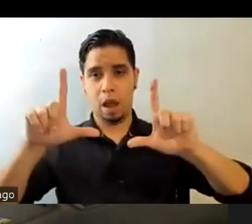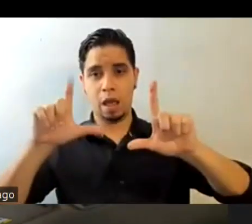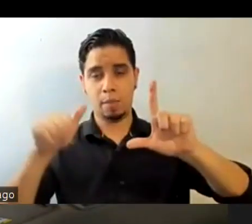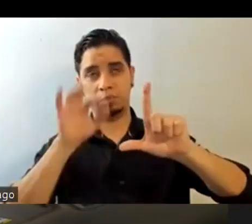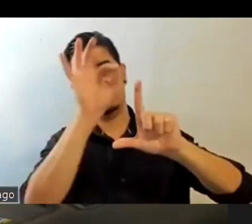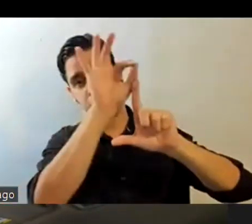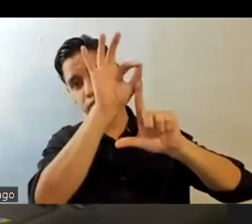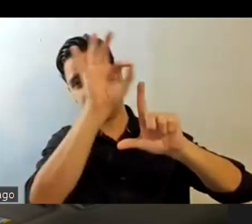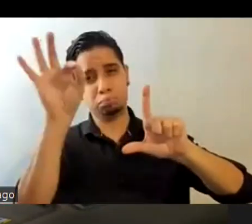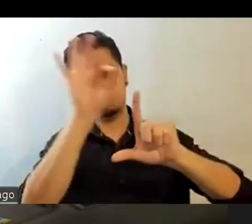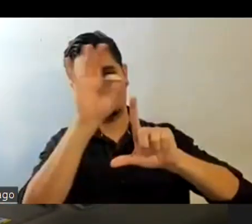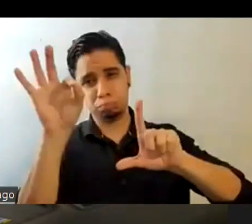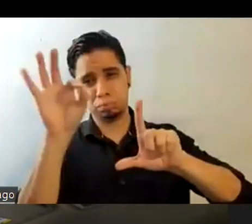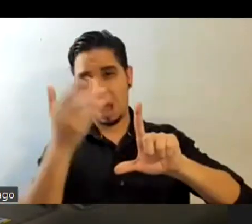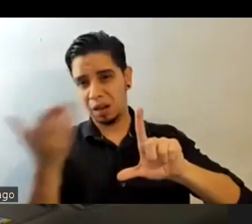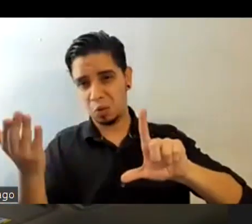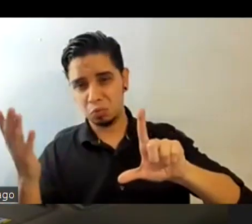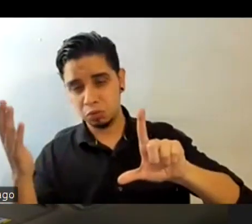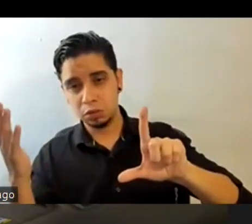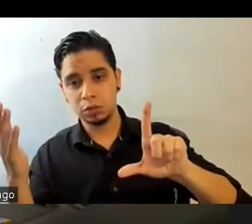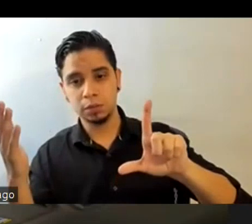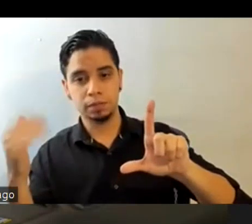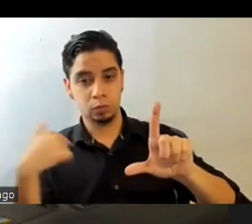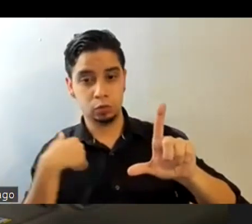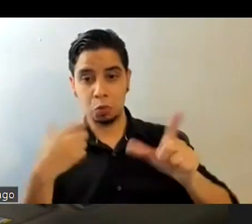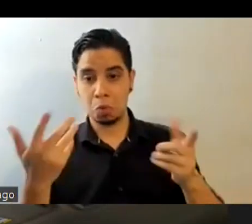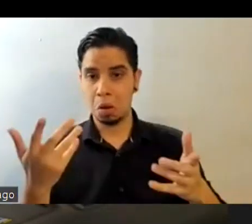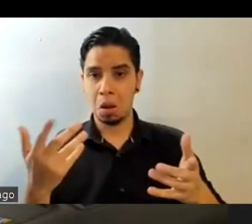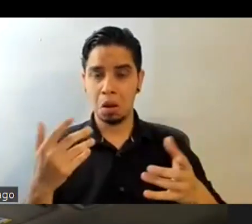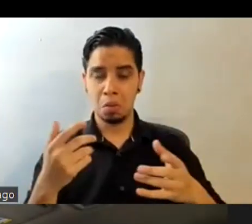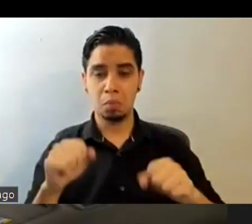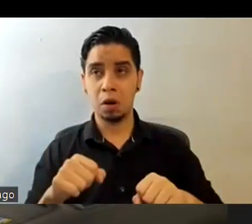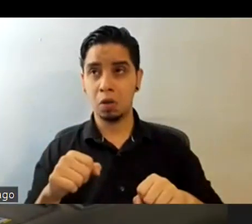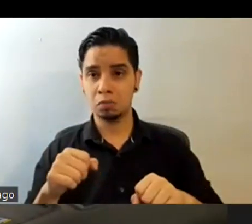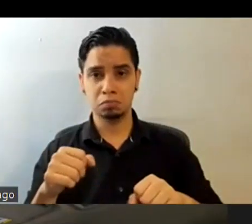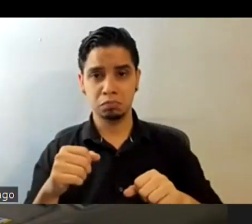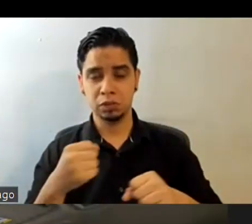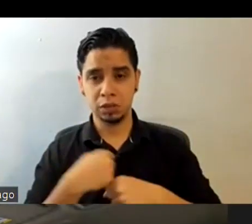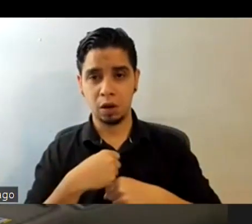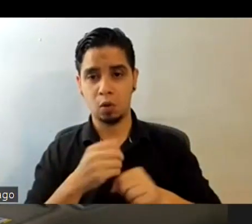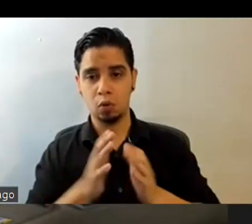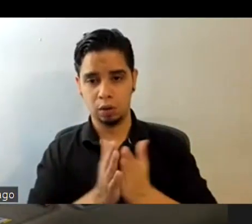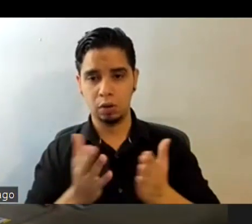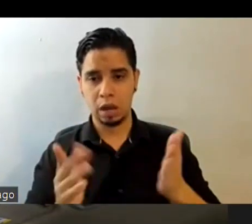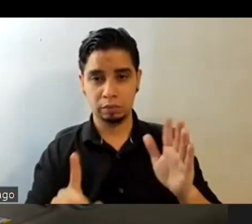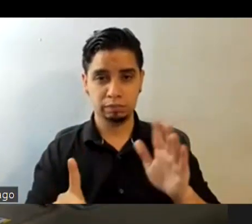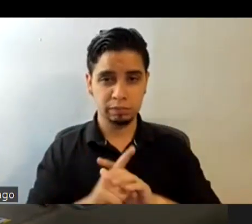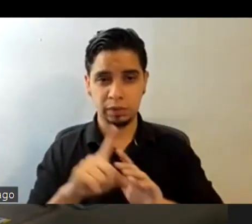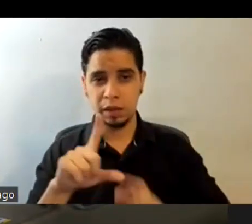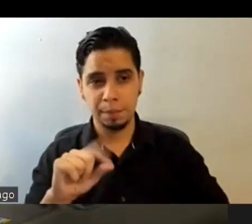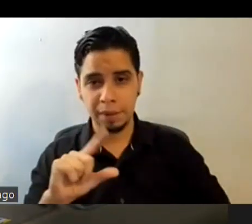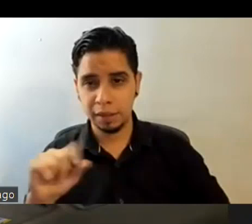a escribir el texto. Pues yo dije, pues ahí yo puedo sacar un libro y ahí fue que salió 2020 para verte mejor.